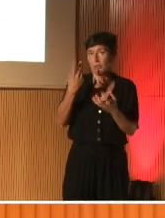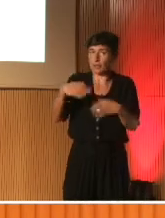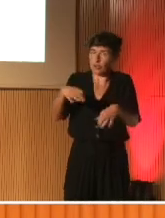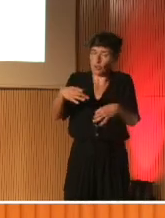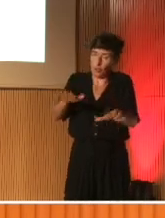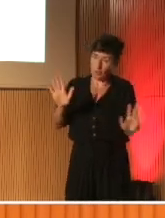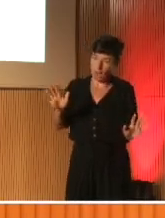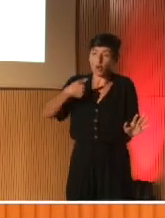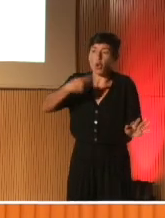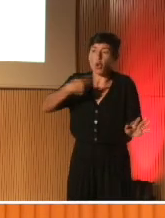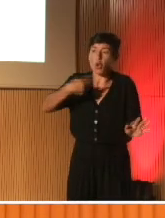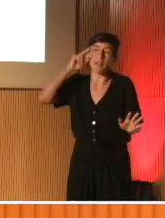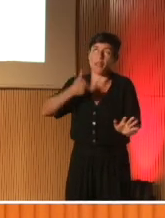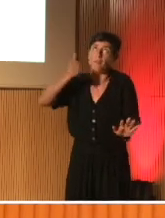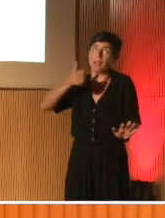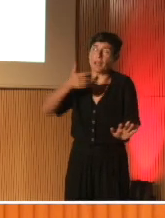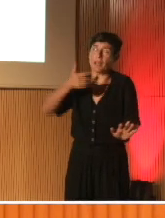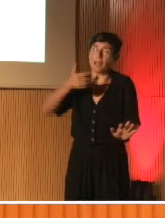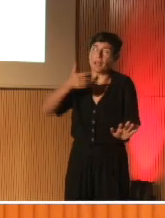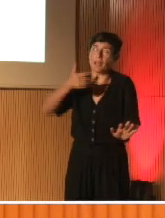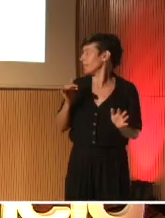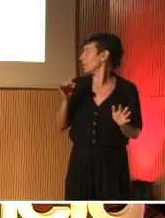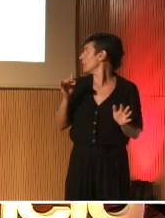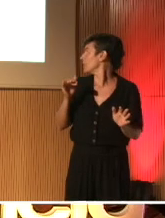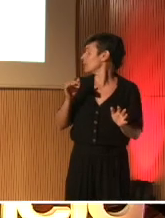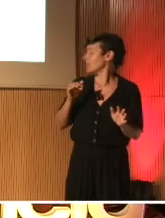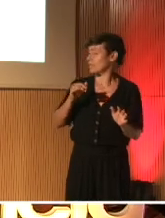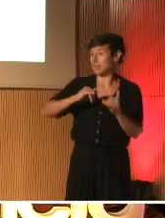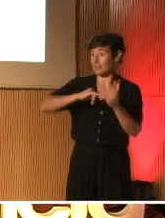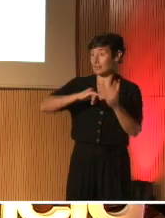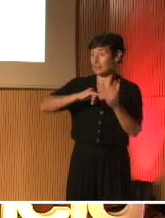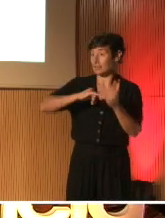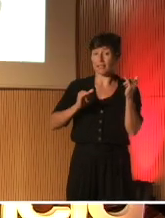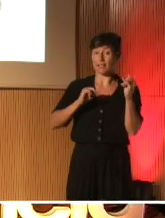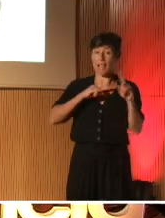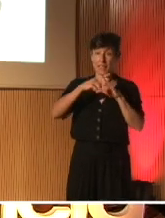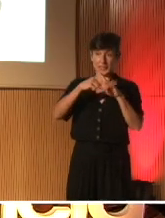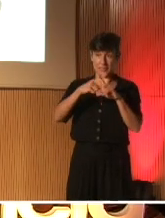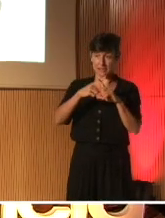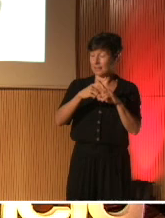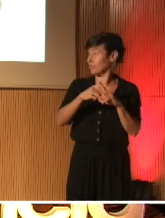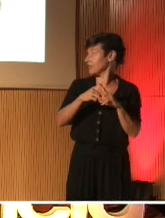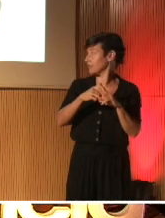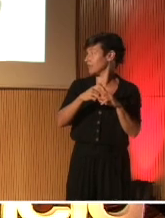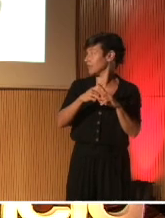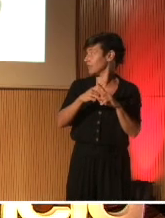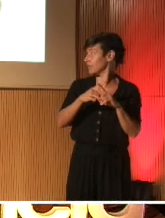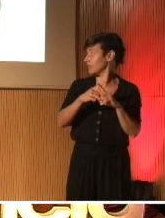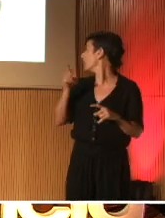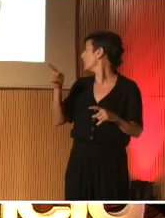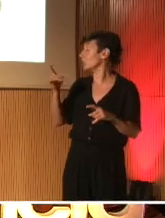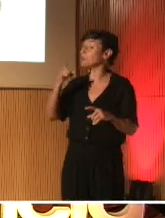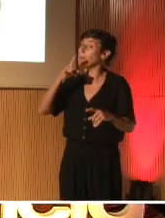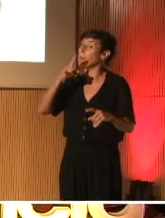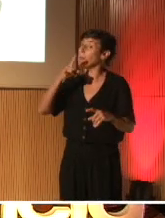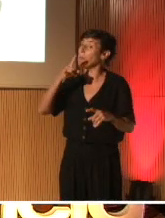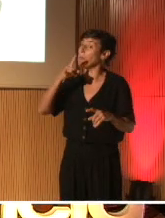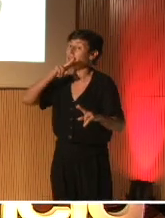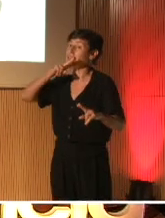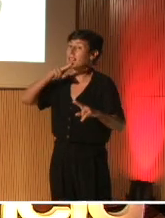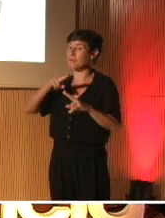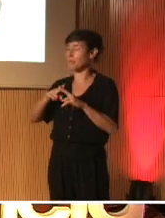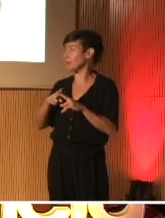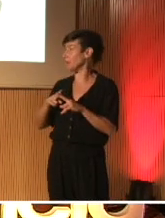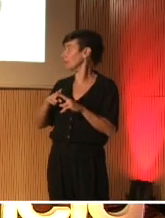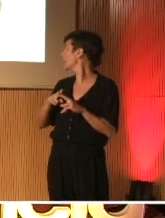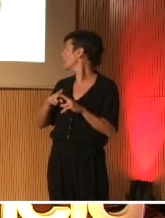poquito más de experiencia con ellas que son la generación de rayos x y los mal llamados electrones o